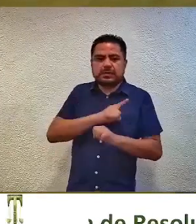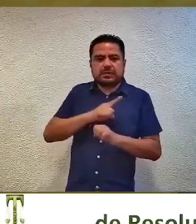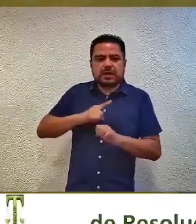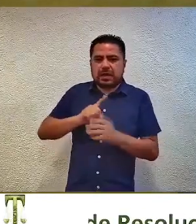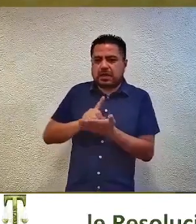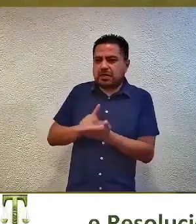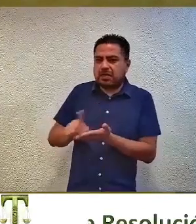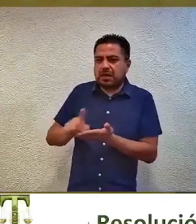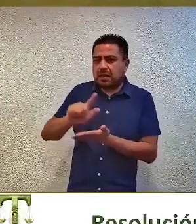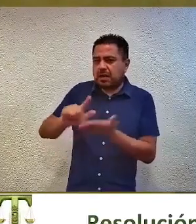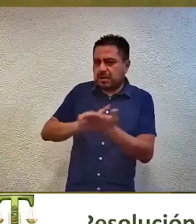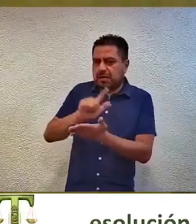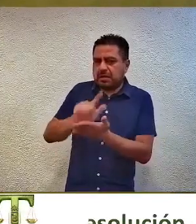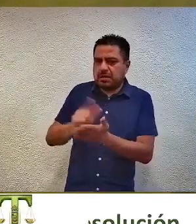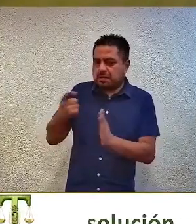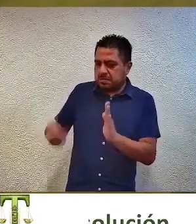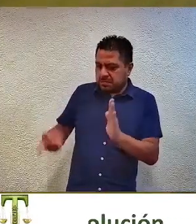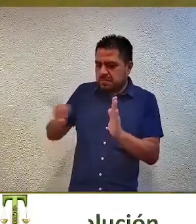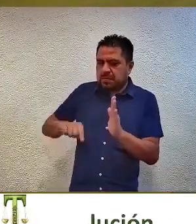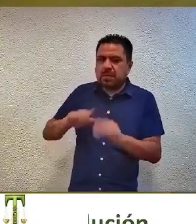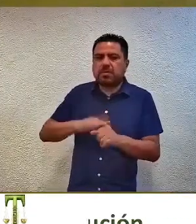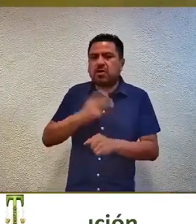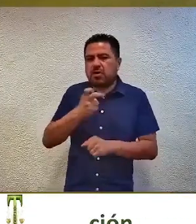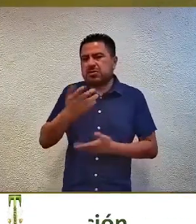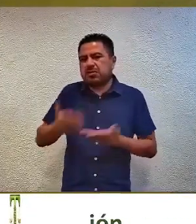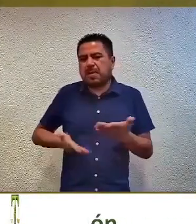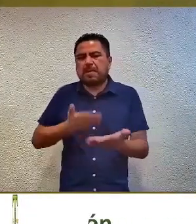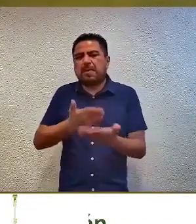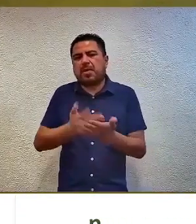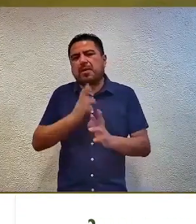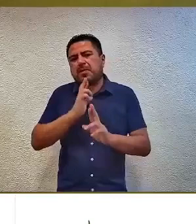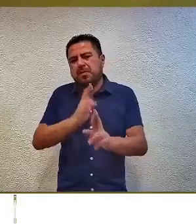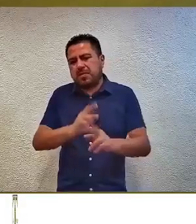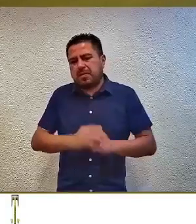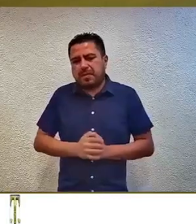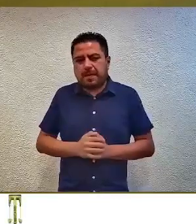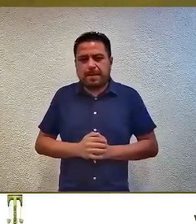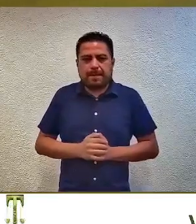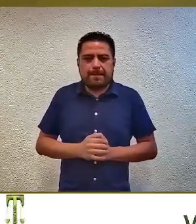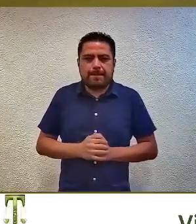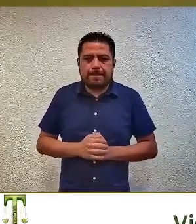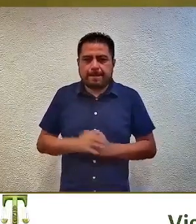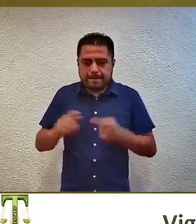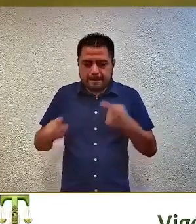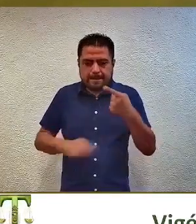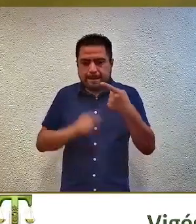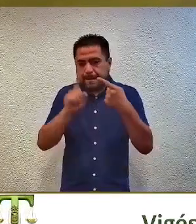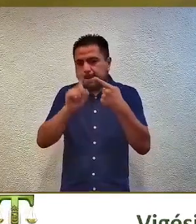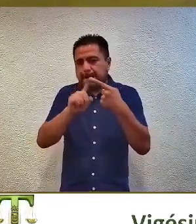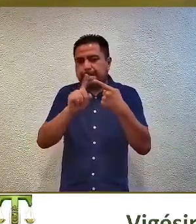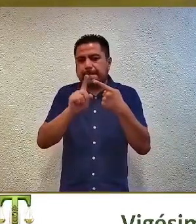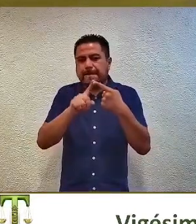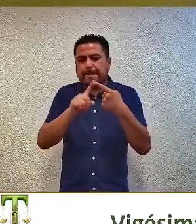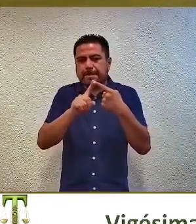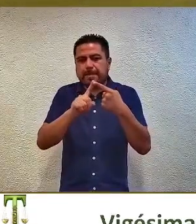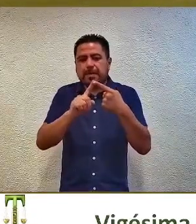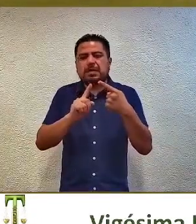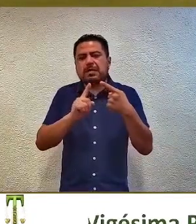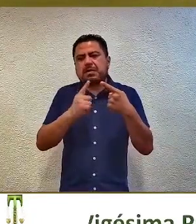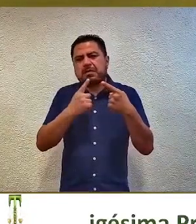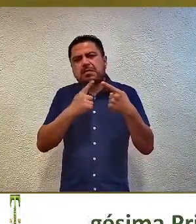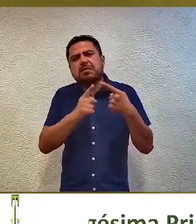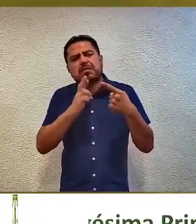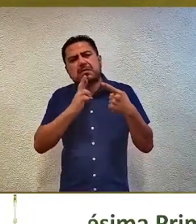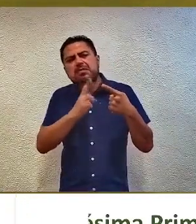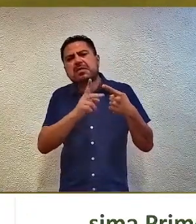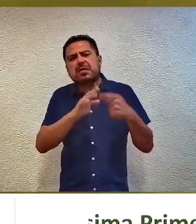derecho. Por tanto, se proponen los siguientes puntos resolutivos. Primero, se declara infundado el recurso de apelación hecho valer